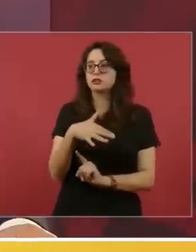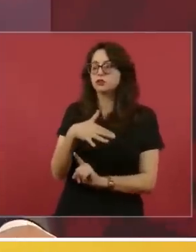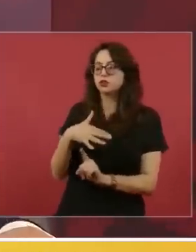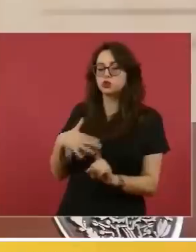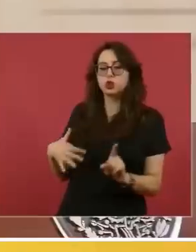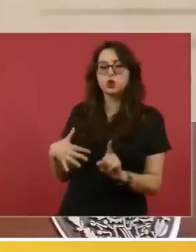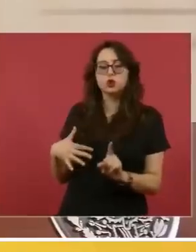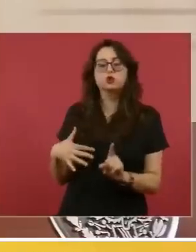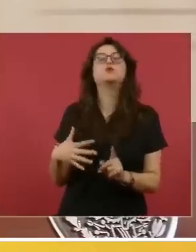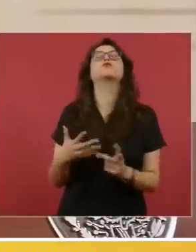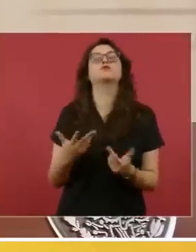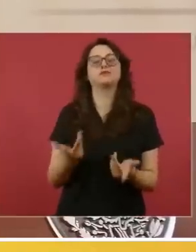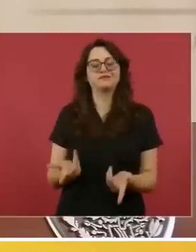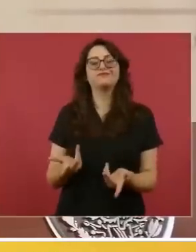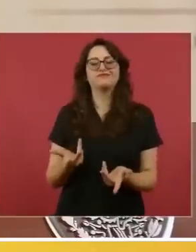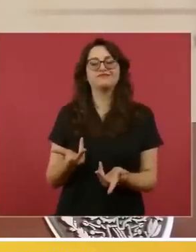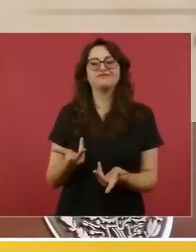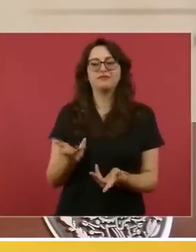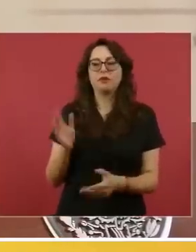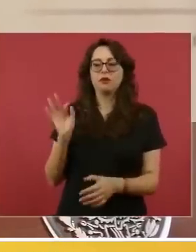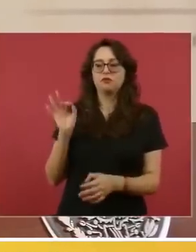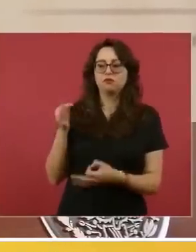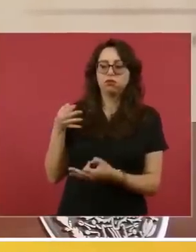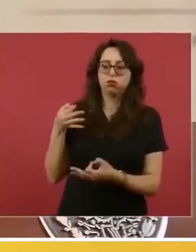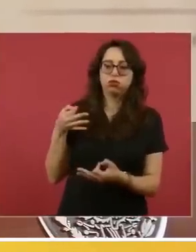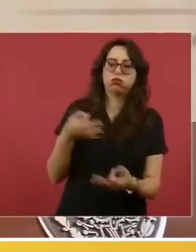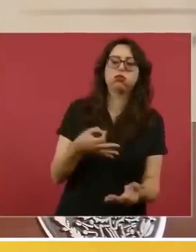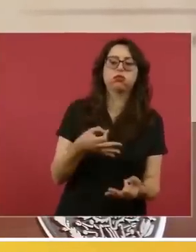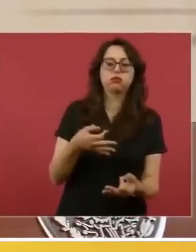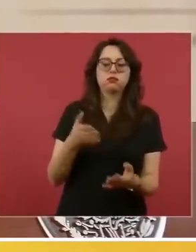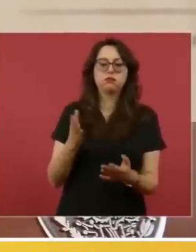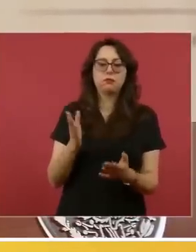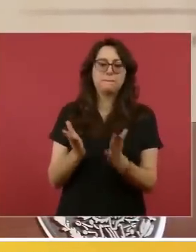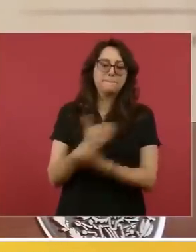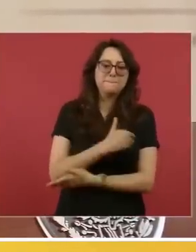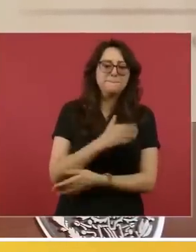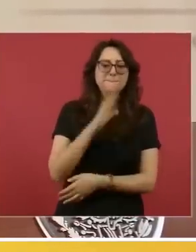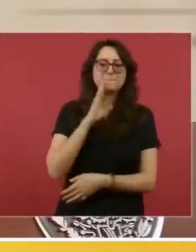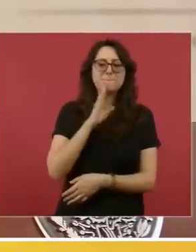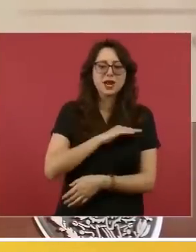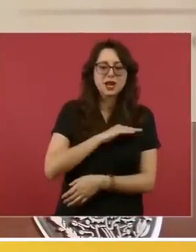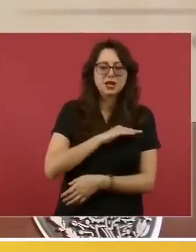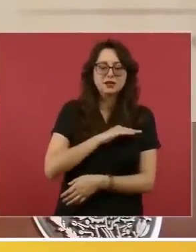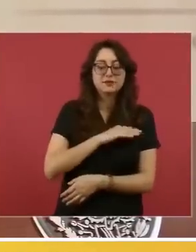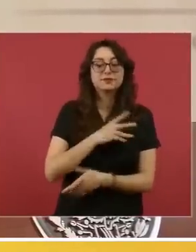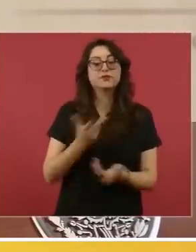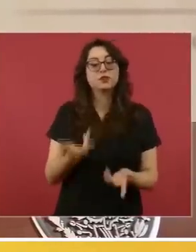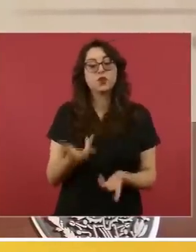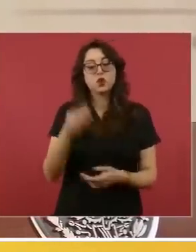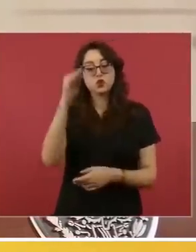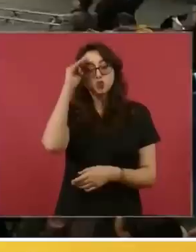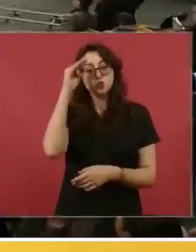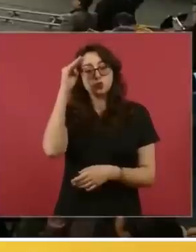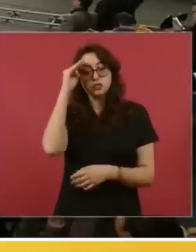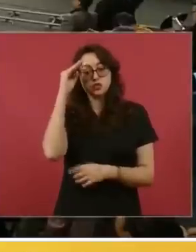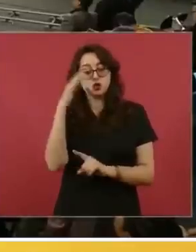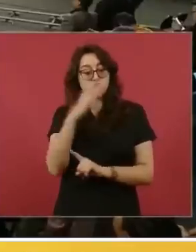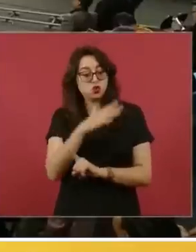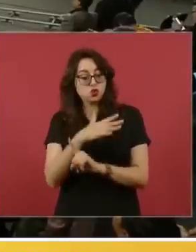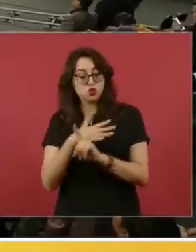algunos a tomar el camino de las conductas antisociales Entonces yo sostengo que si cambiamos las